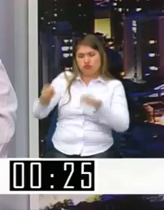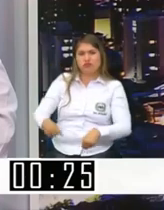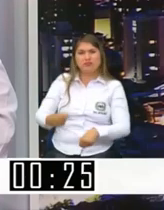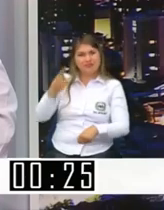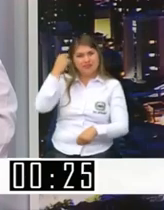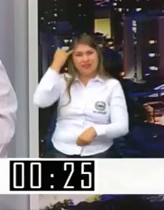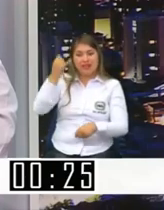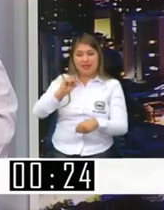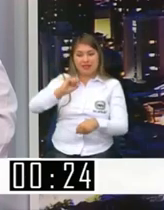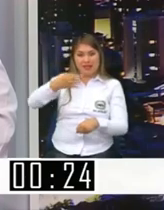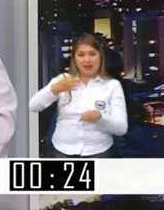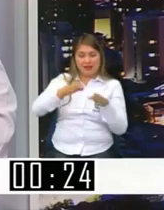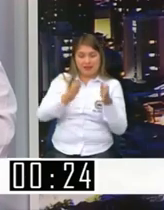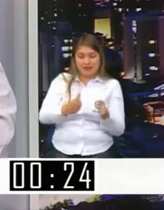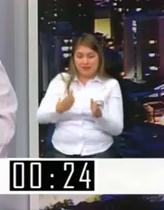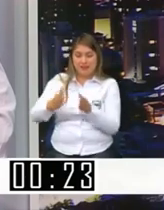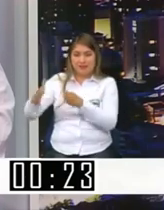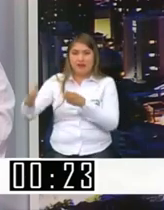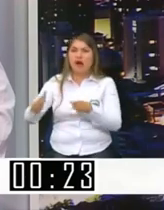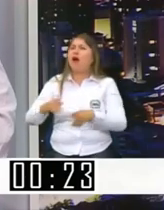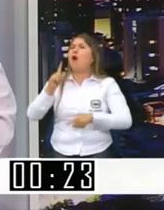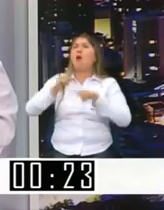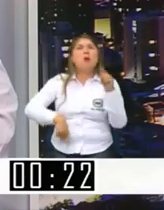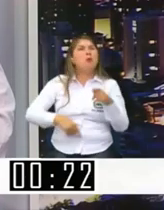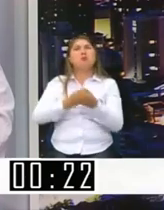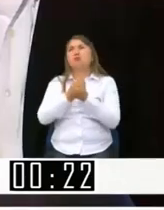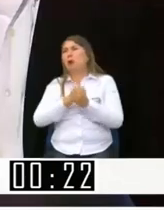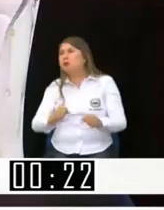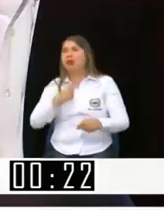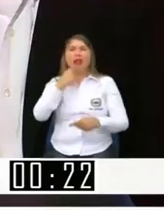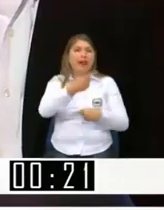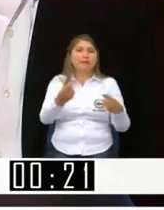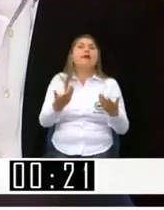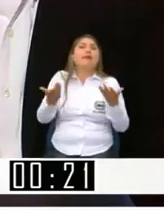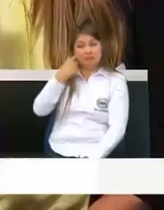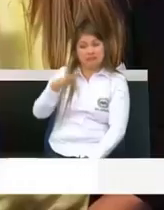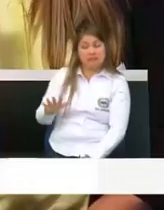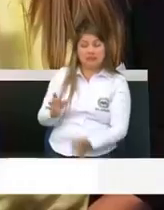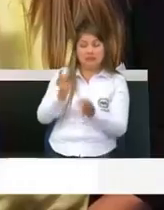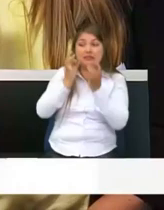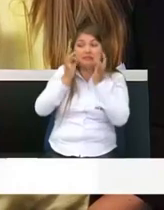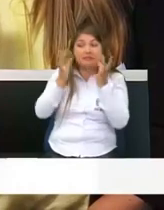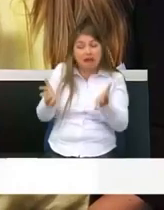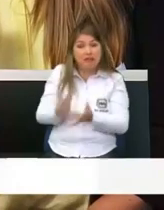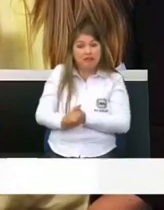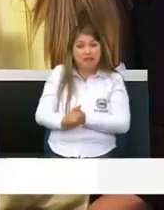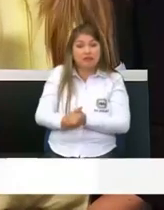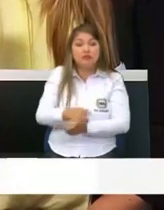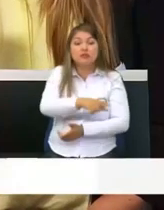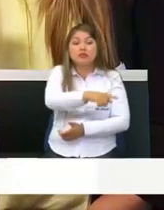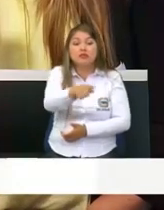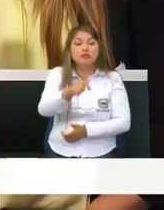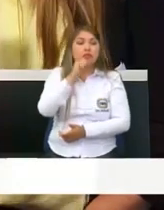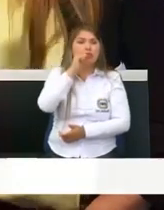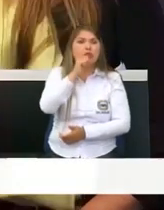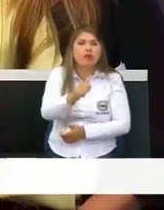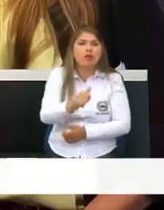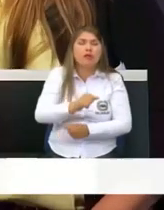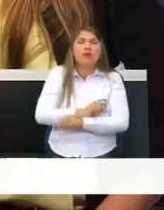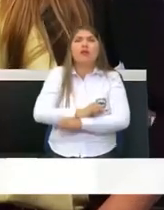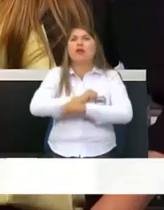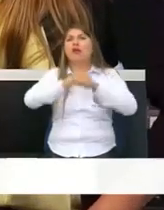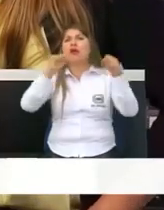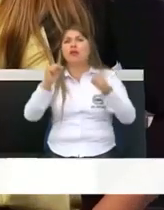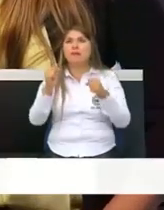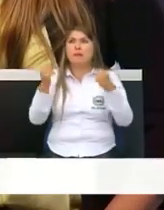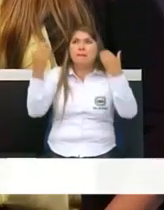el tercer carril, aquí más de uno dijo que no se podía, que no era posible, y ahí es una realidad. Dentro del formato del debate, en esta oportunidad, cada